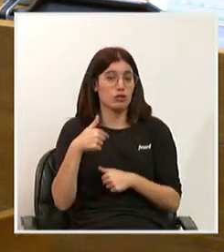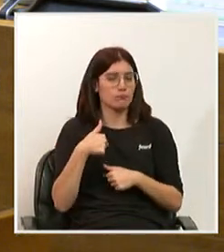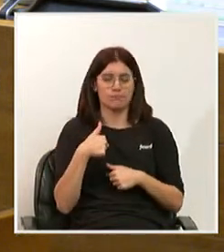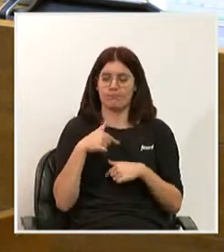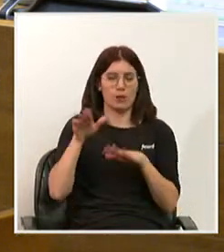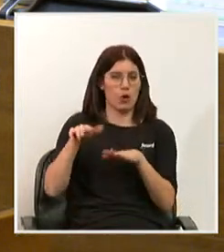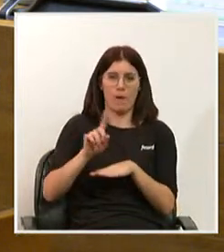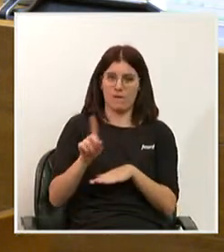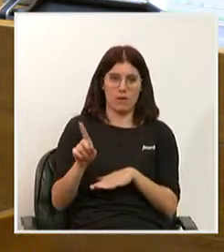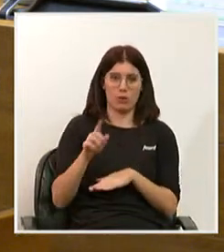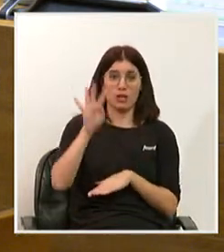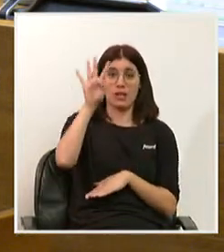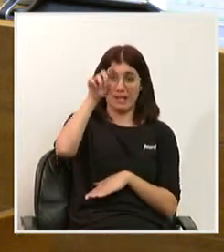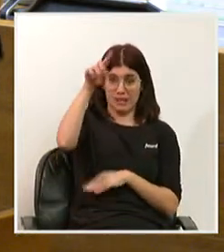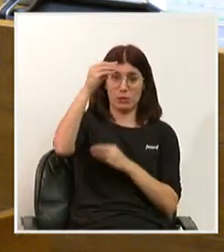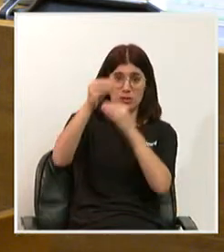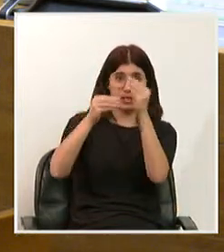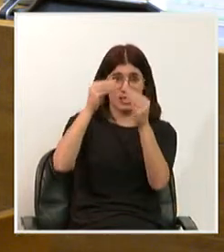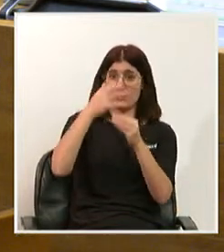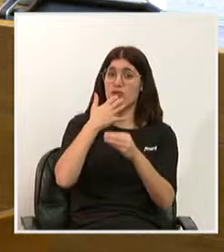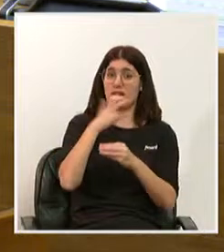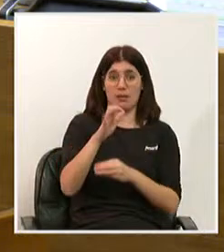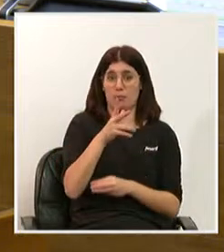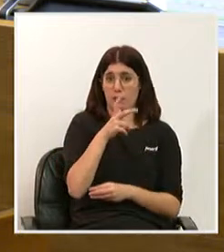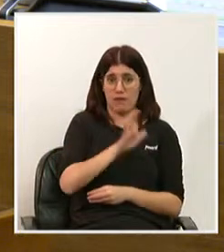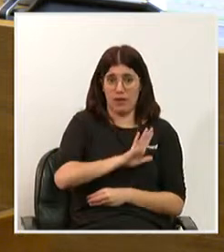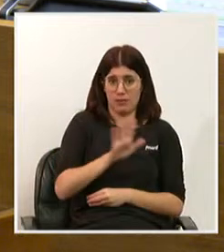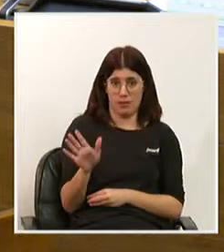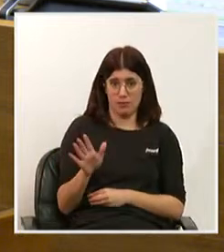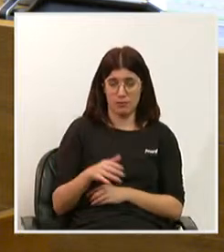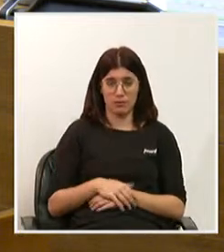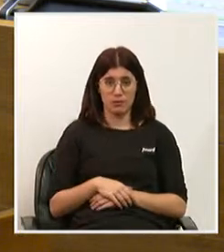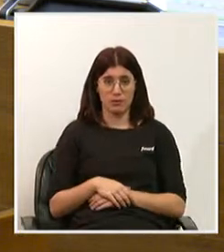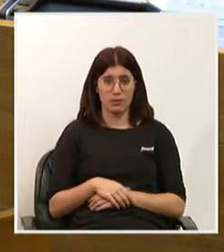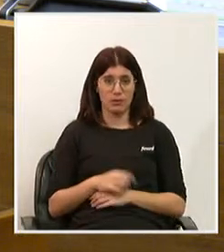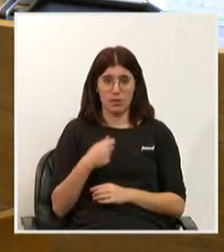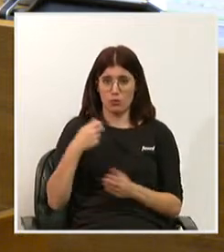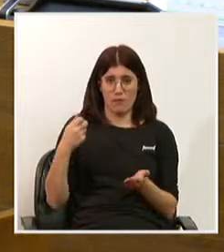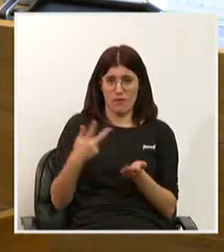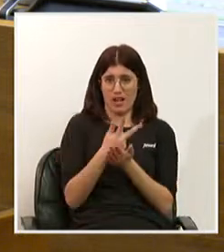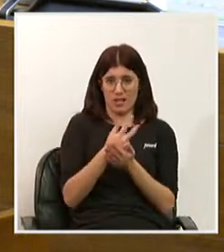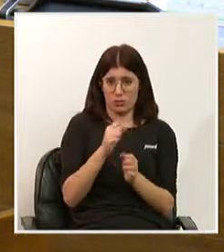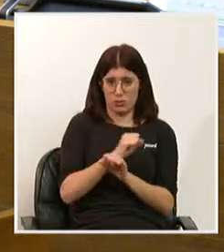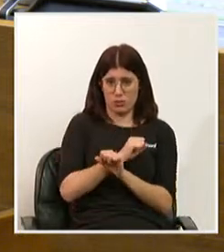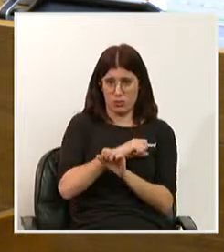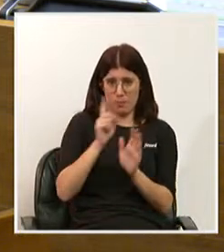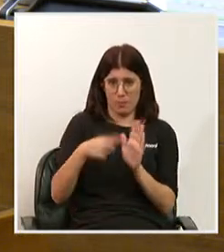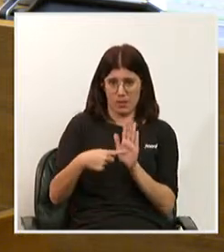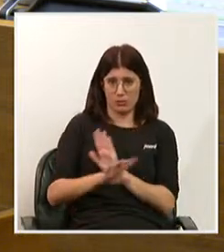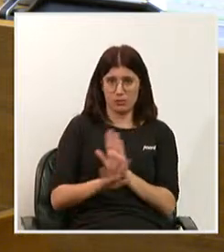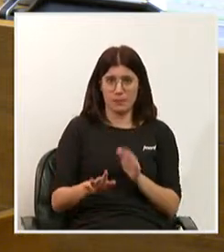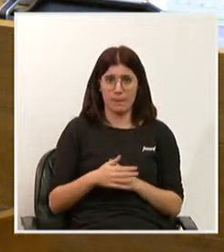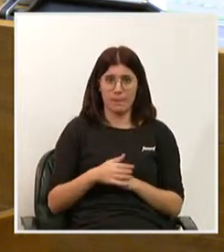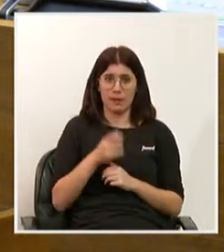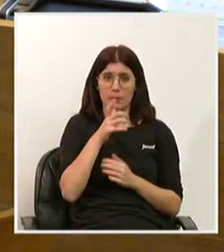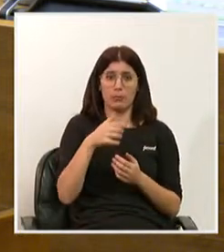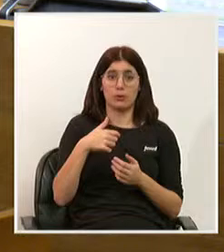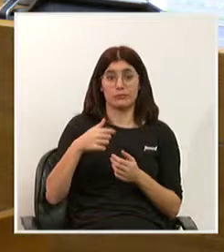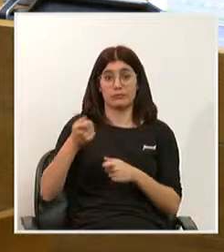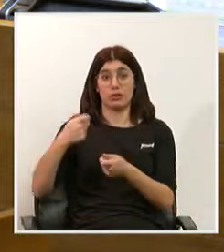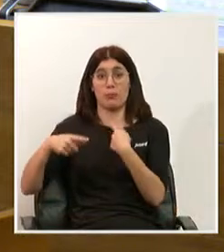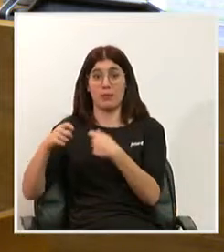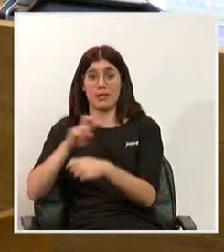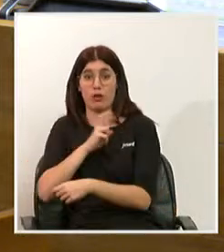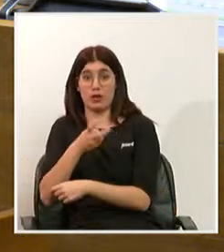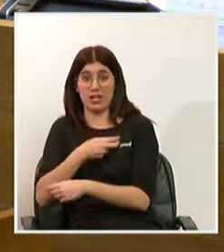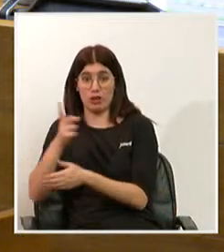de eso en Cataluña se ha hecho y el ejemplo ha sido catastrófico un fracaso absoluto se ha originado un mercado negro de la vivienda del